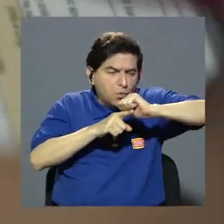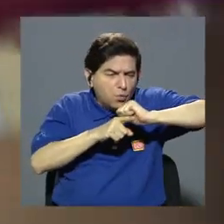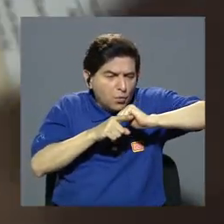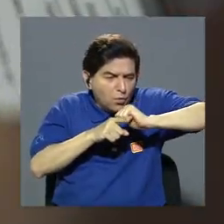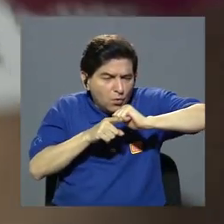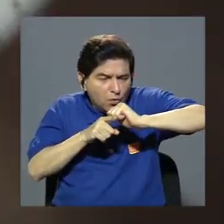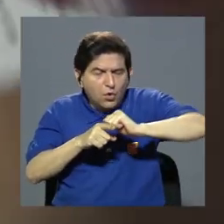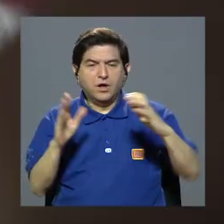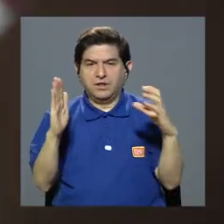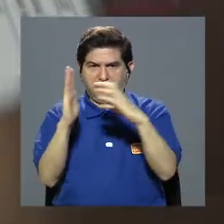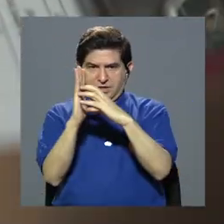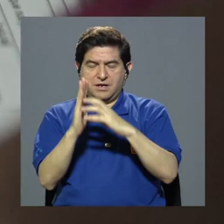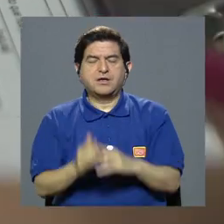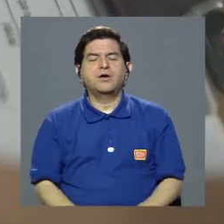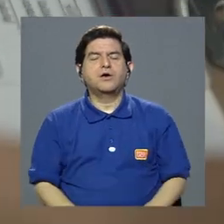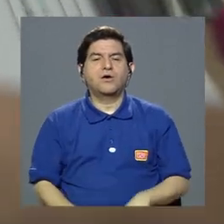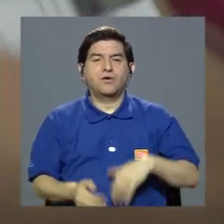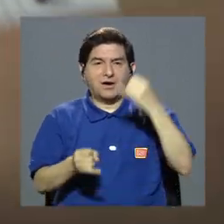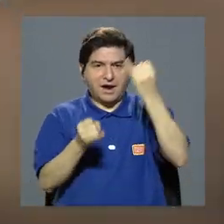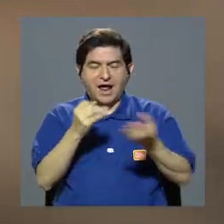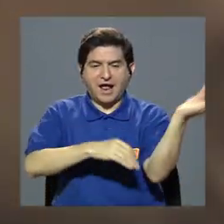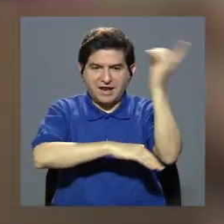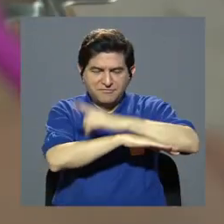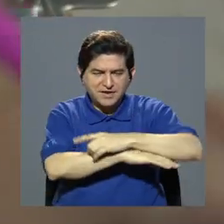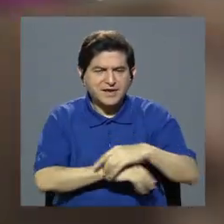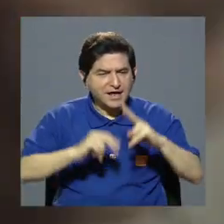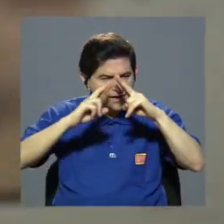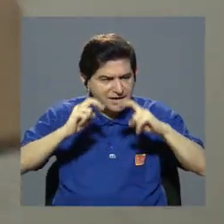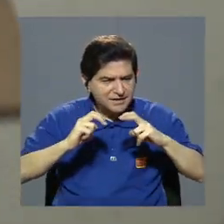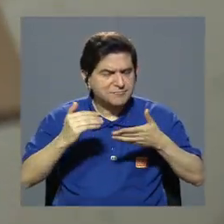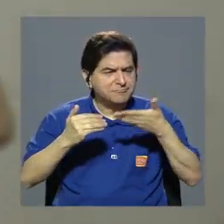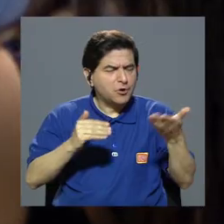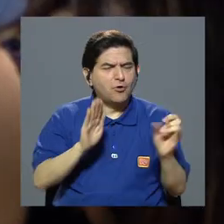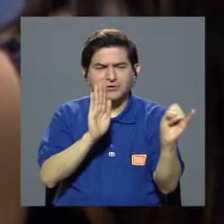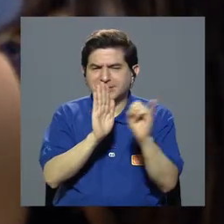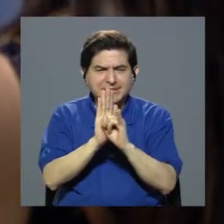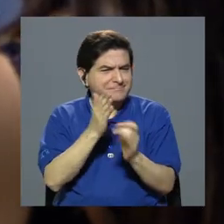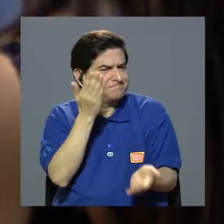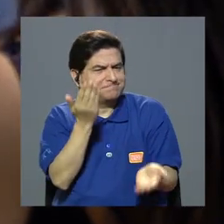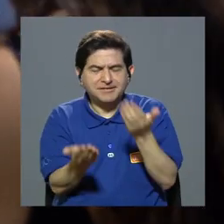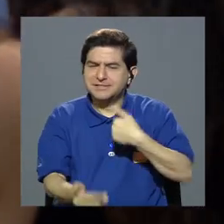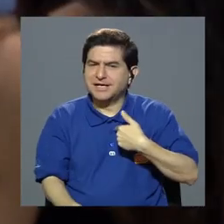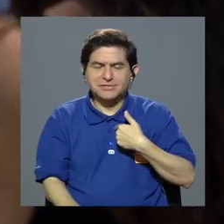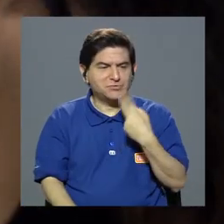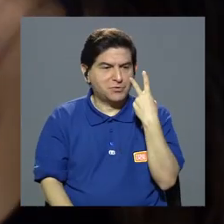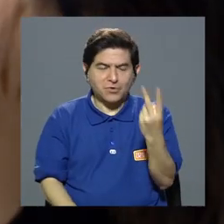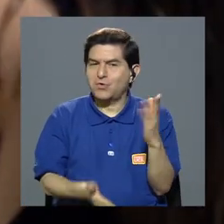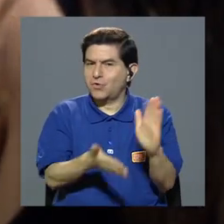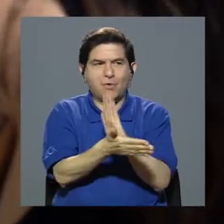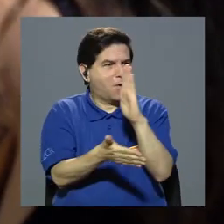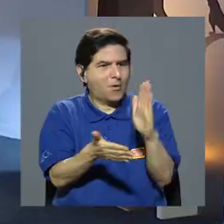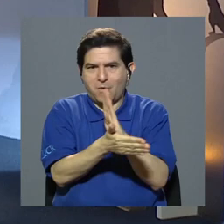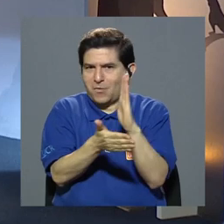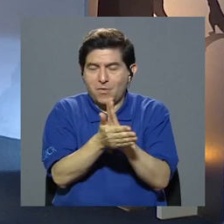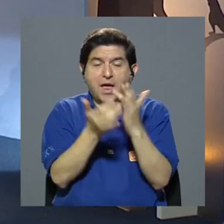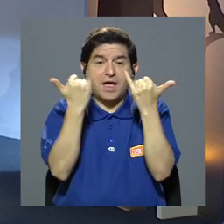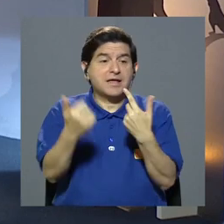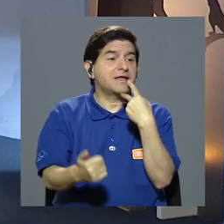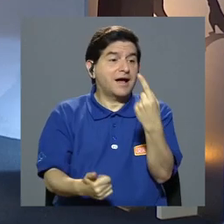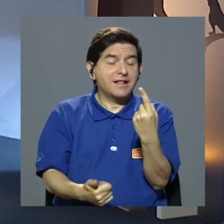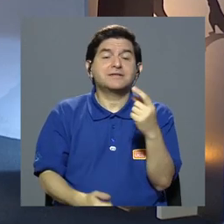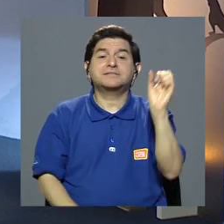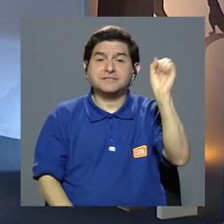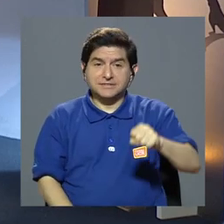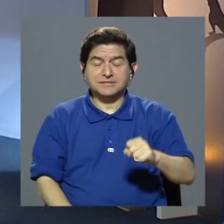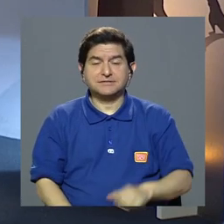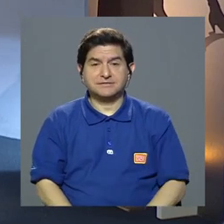verdad hay un proceso de ensayo de los guiones repasamos al final del día identificamos cosas que no ven que uno no ve en papel verdad que lo es ya